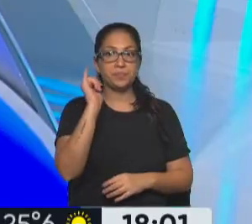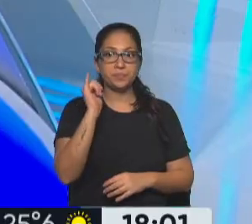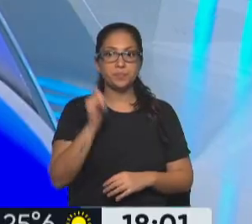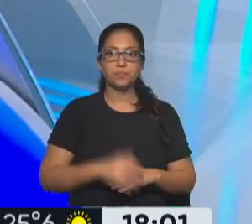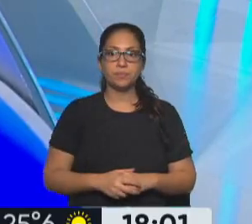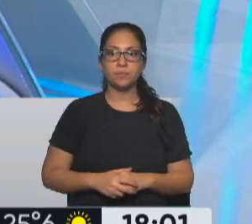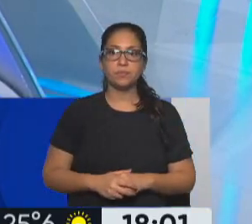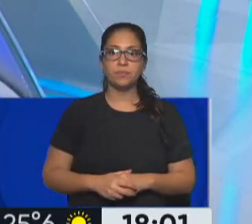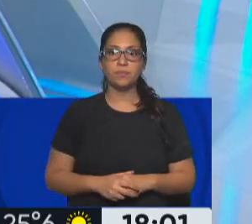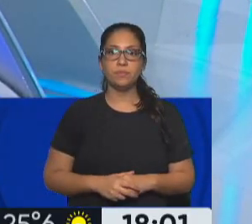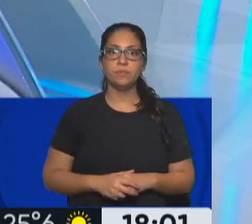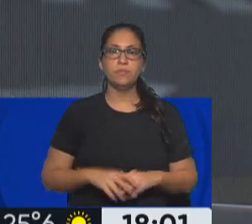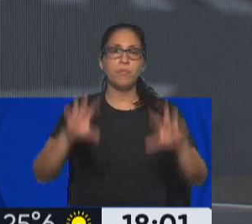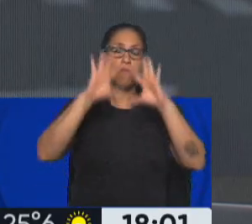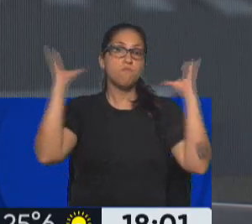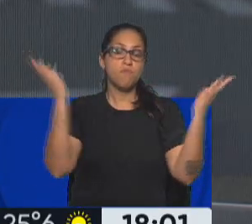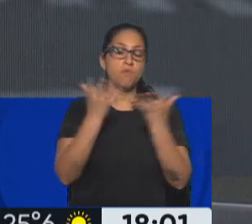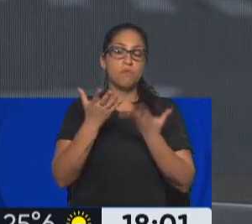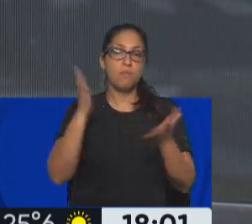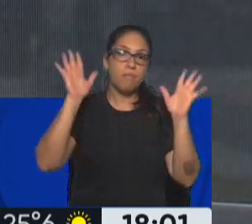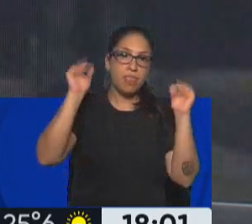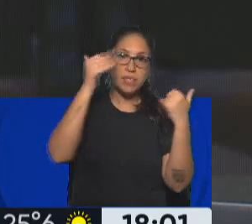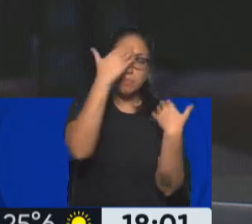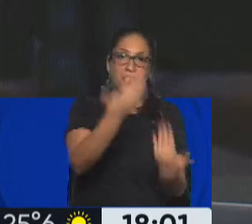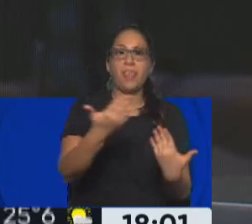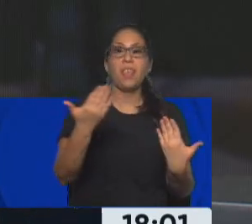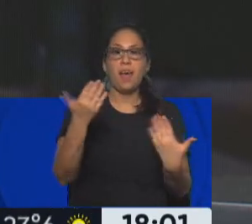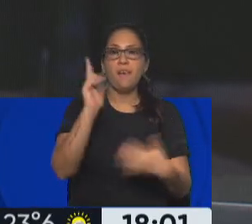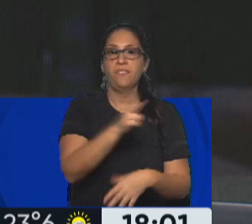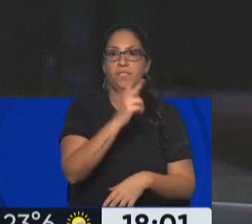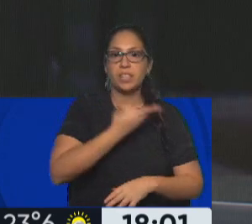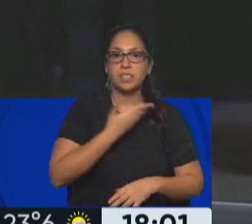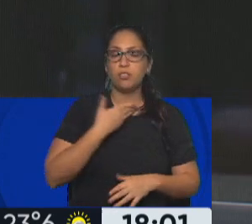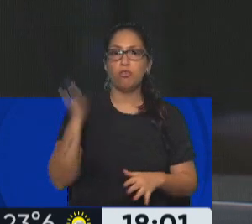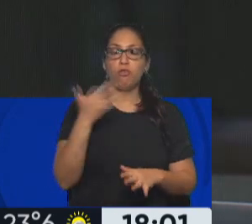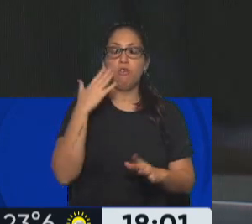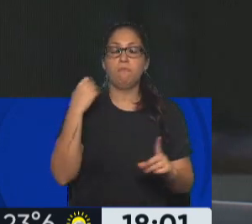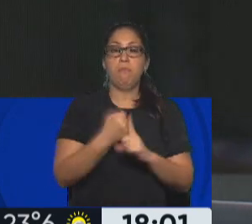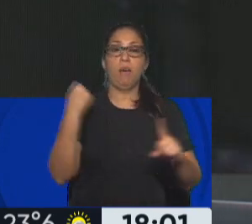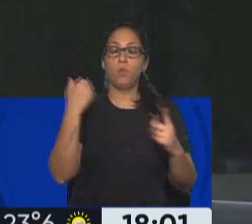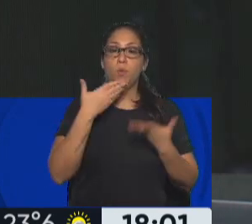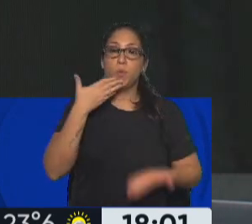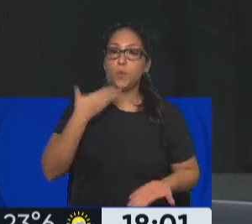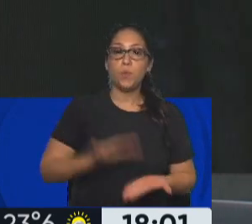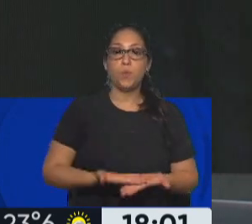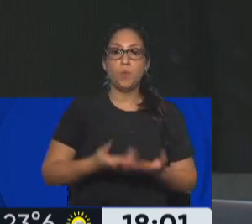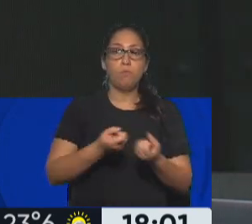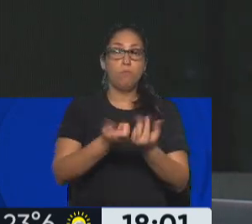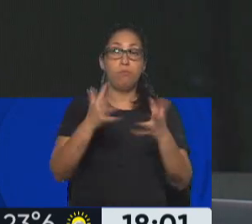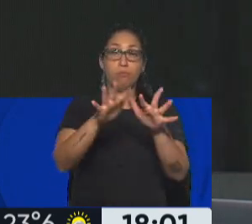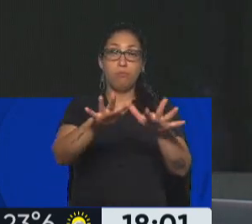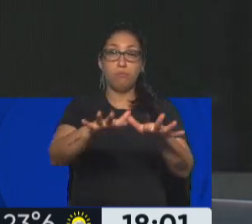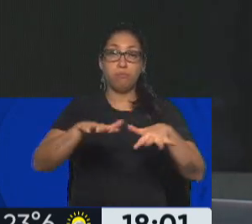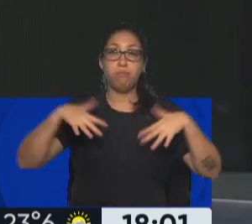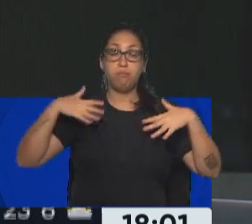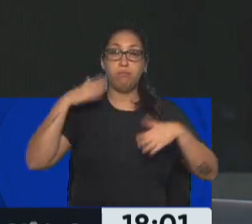El mundo está despidiendo al Papa Francisco, conmoción mundial por lo sucedido con el sumo pontífice. Una multitud lo está despidiendo, lo va